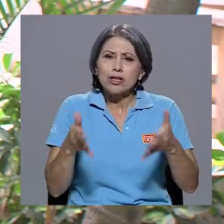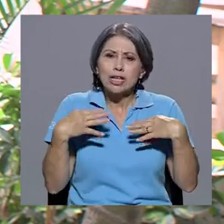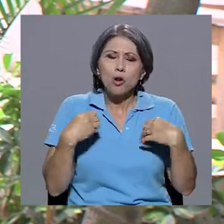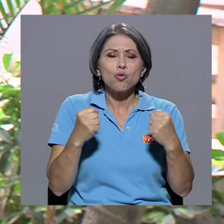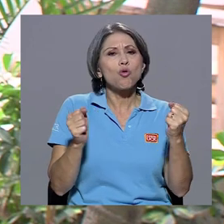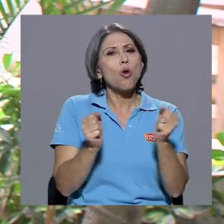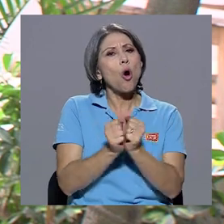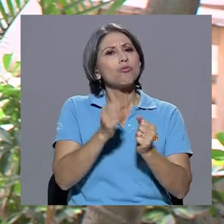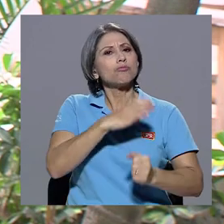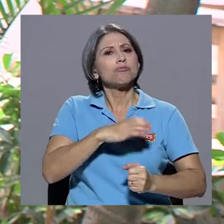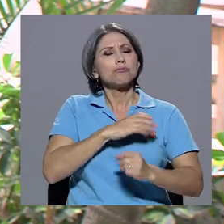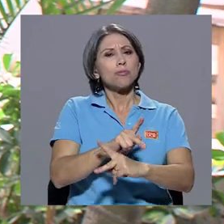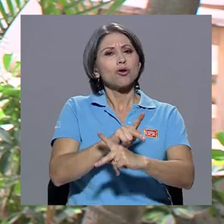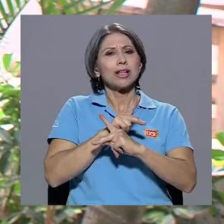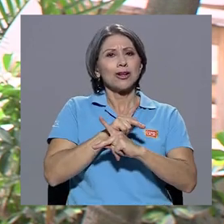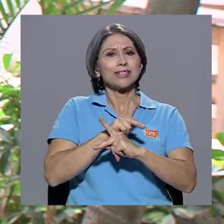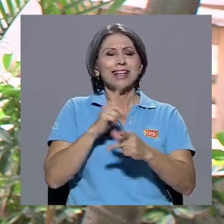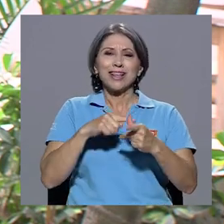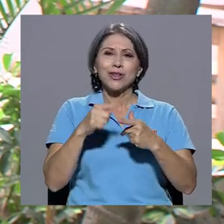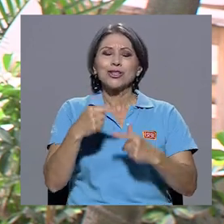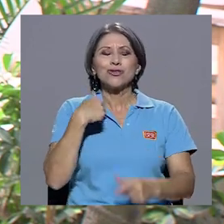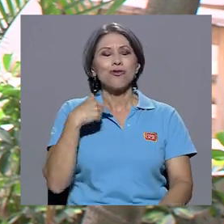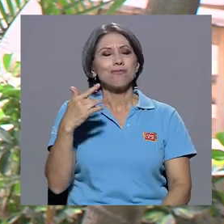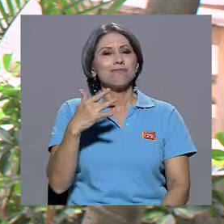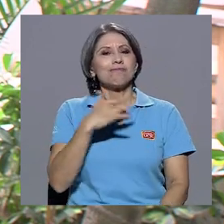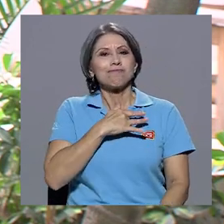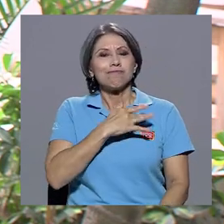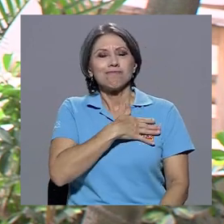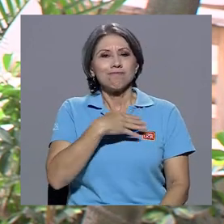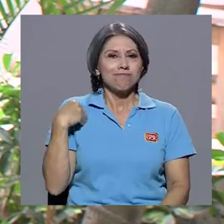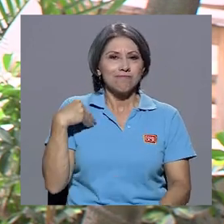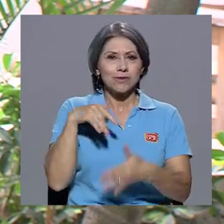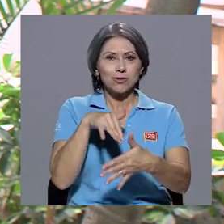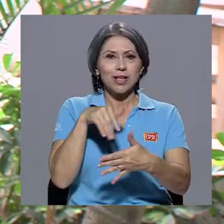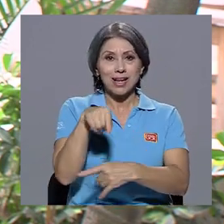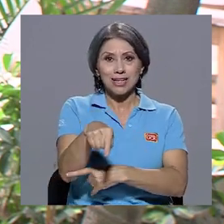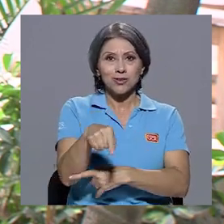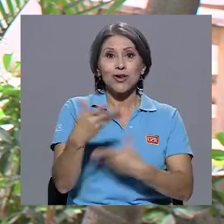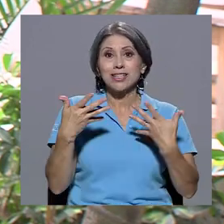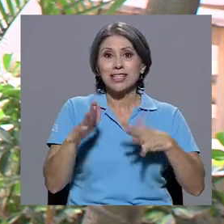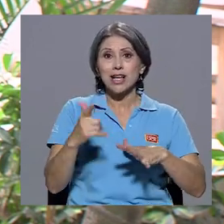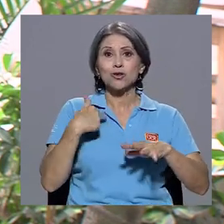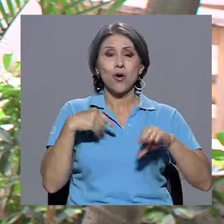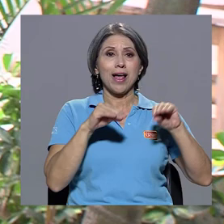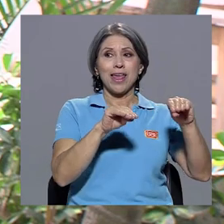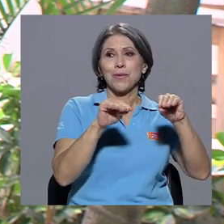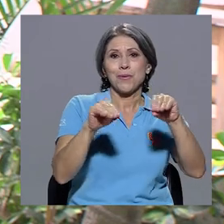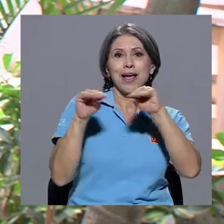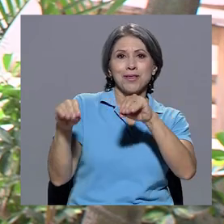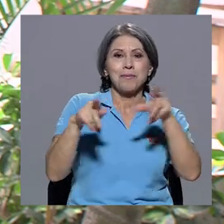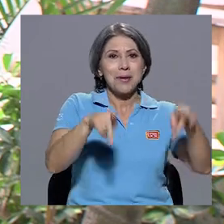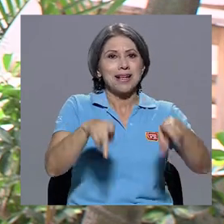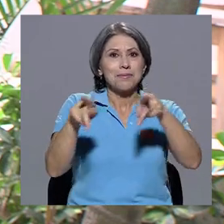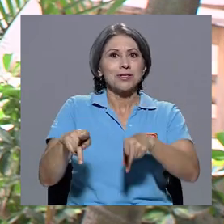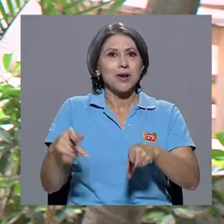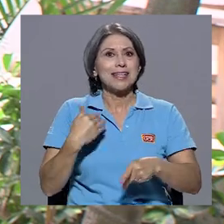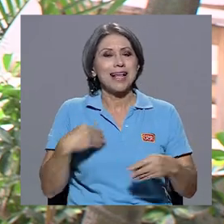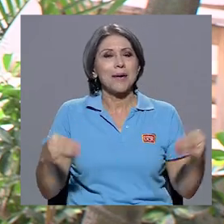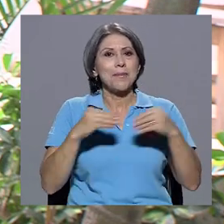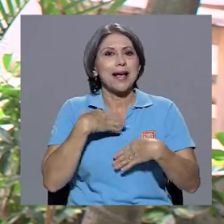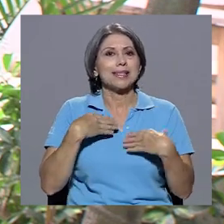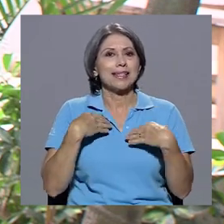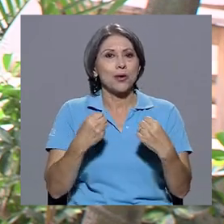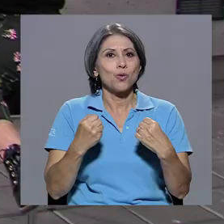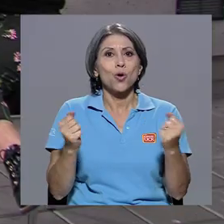protectores. Entonces eso es lo que me apasiona por ese estudio y hoy en día esté básicamente educando para que las personas tengan más salud a partir del ejemplo de los